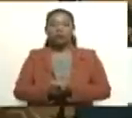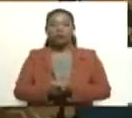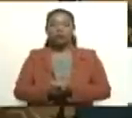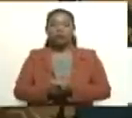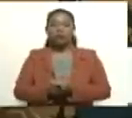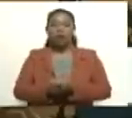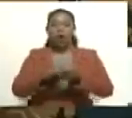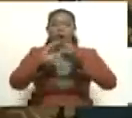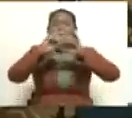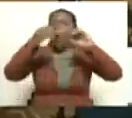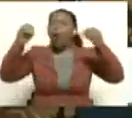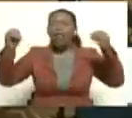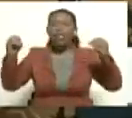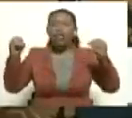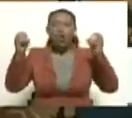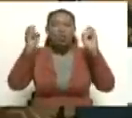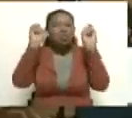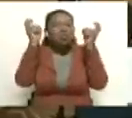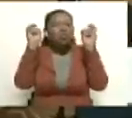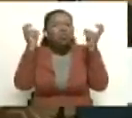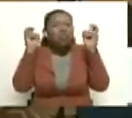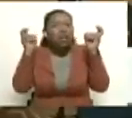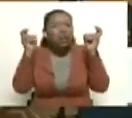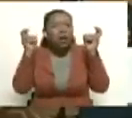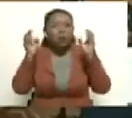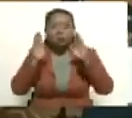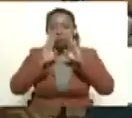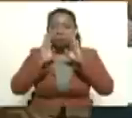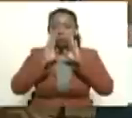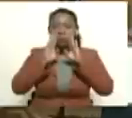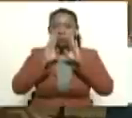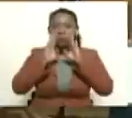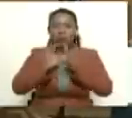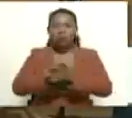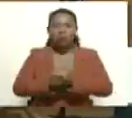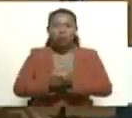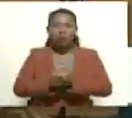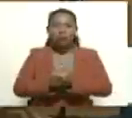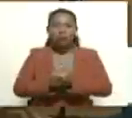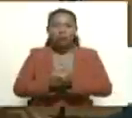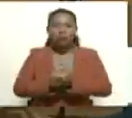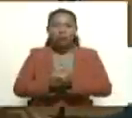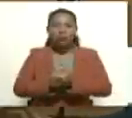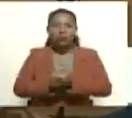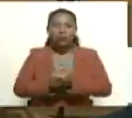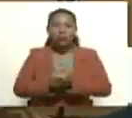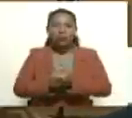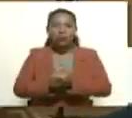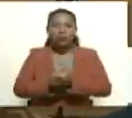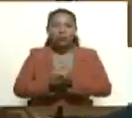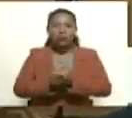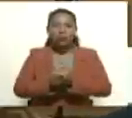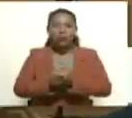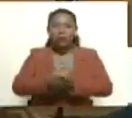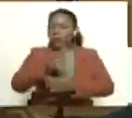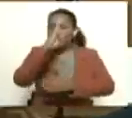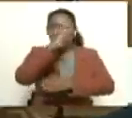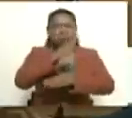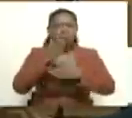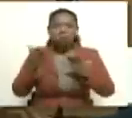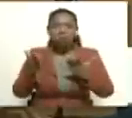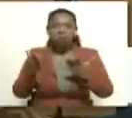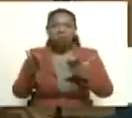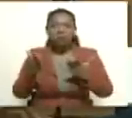frase a confesión de parte, relevo de pruebas? Esa frase proviene directamente de un